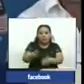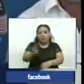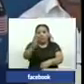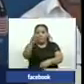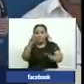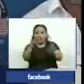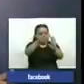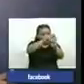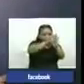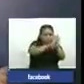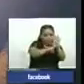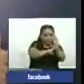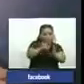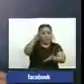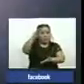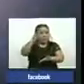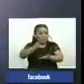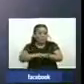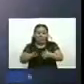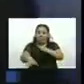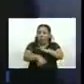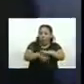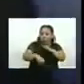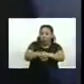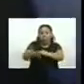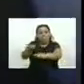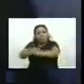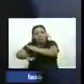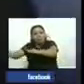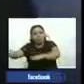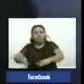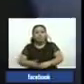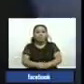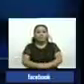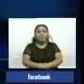parámetros que incluyen disminuir la corrupción y la migración irregular.